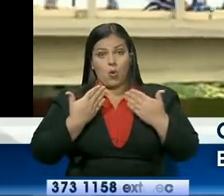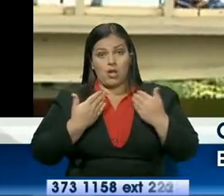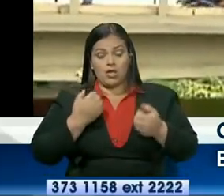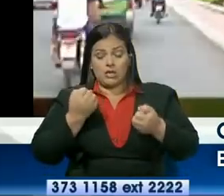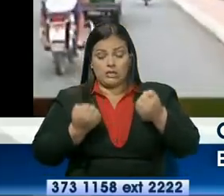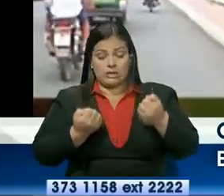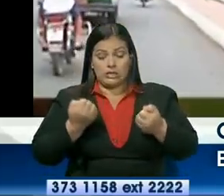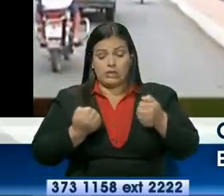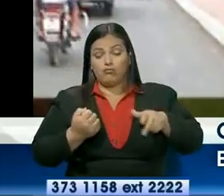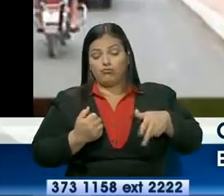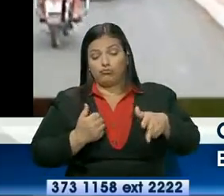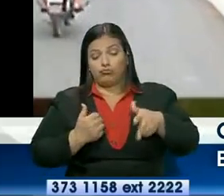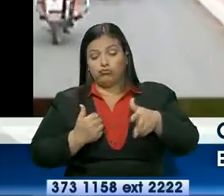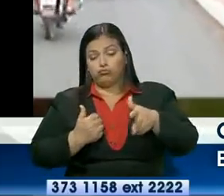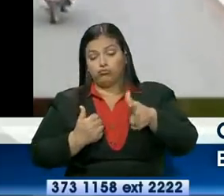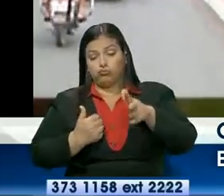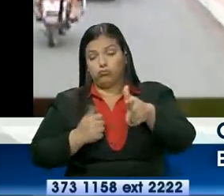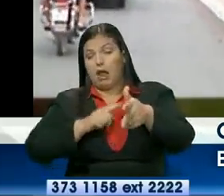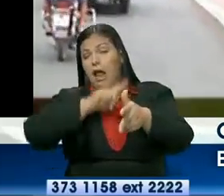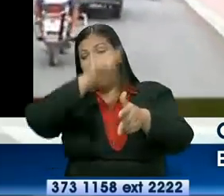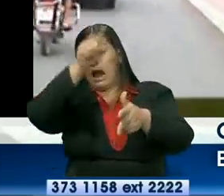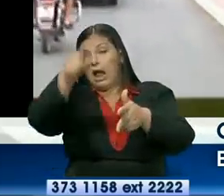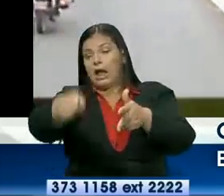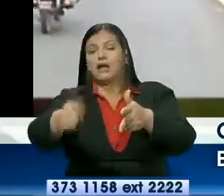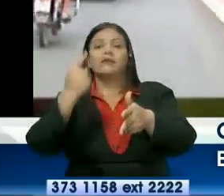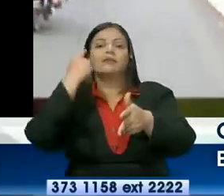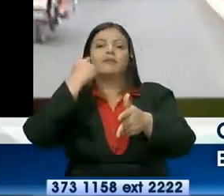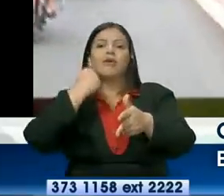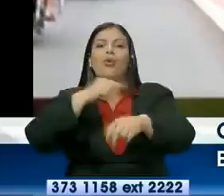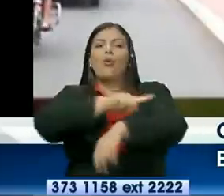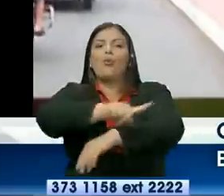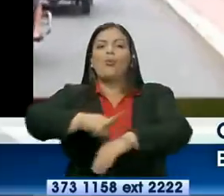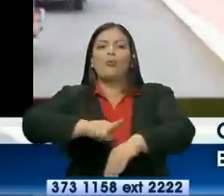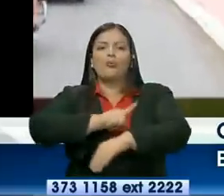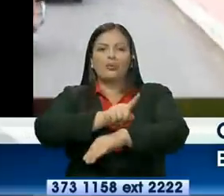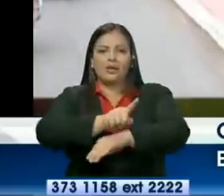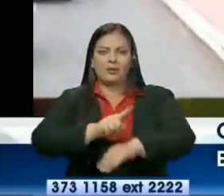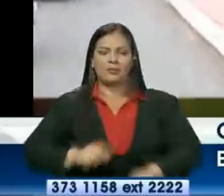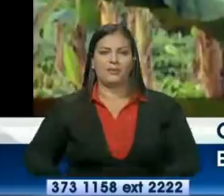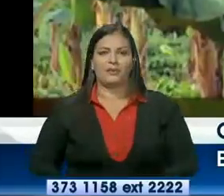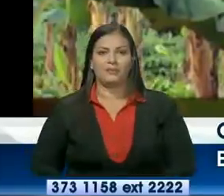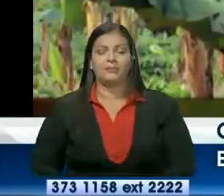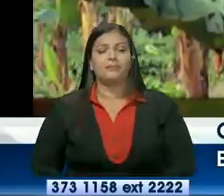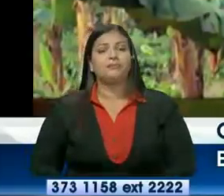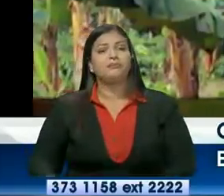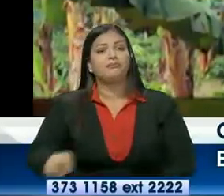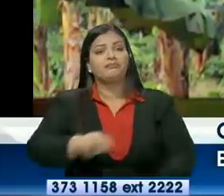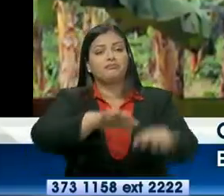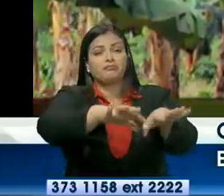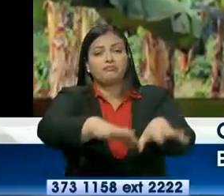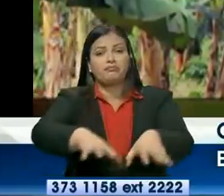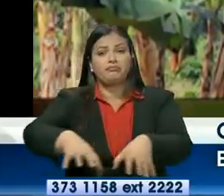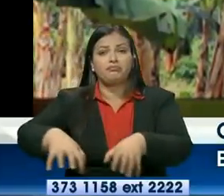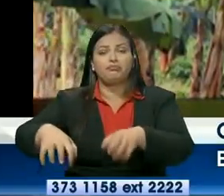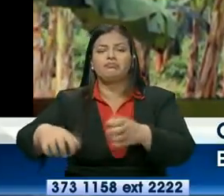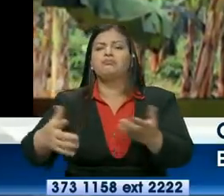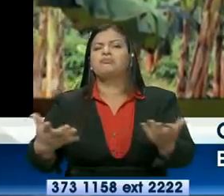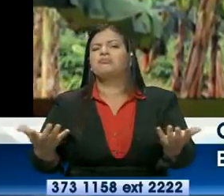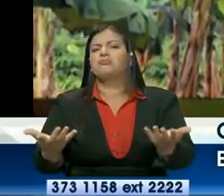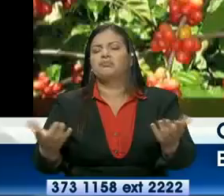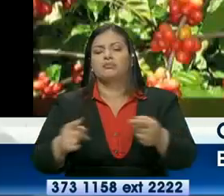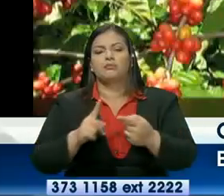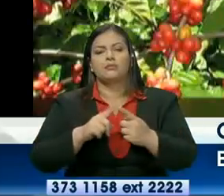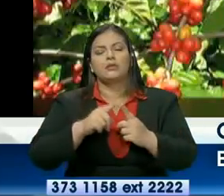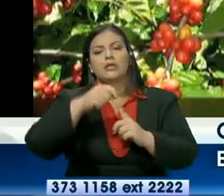Guayaquil, el cantón está ubicado en una zona de gran riqueza agrícola, en la que se destacan los cultivos de